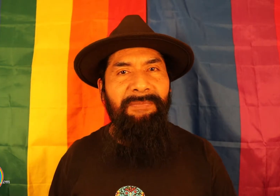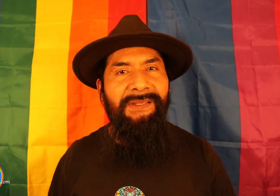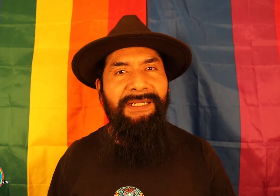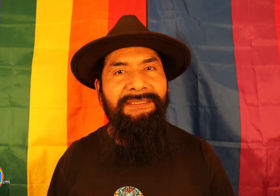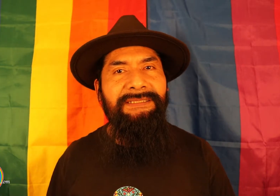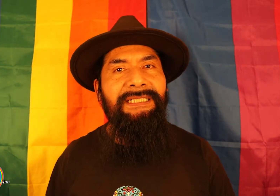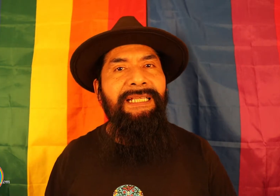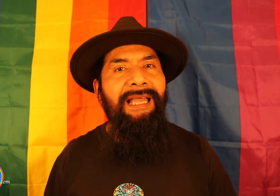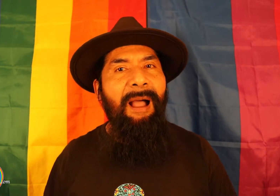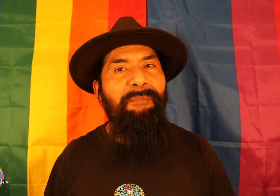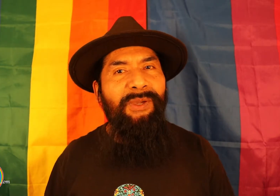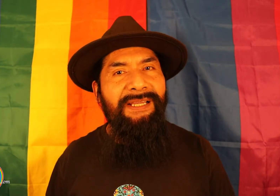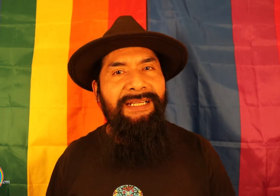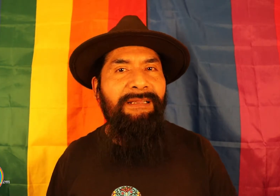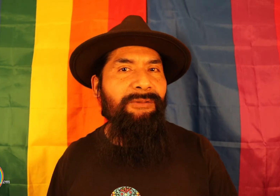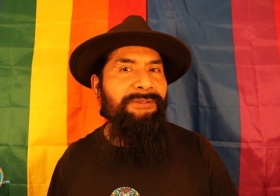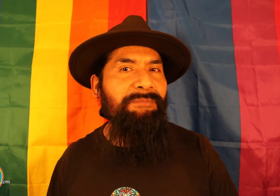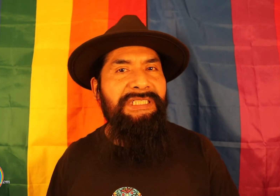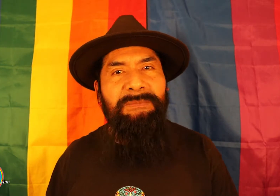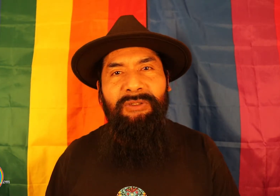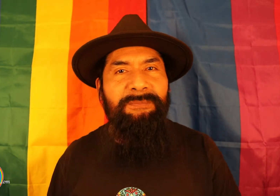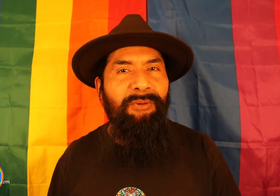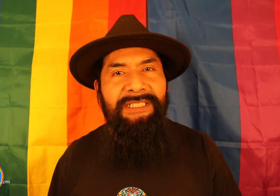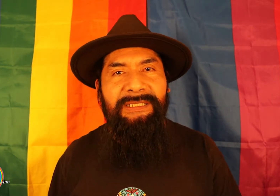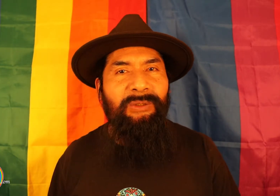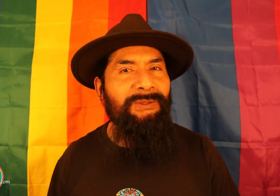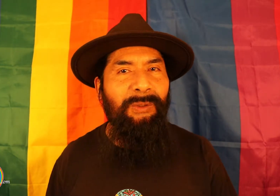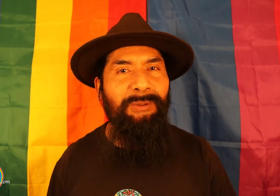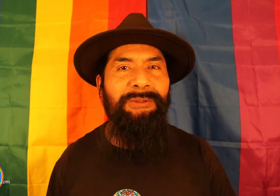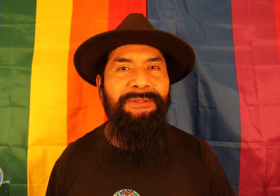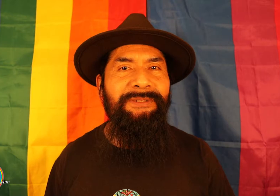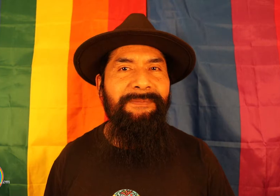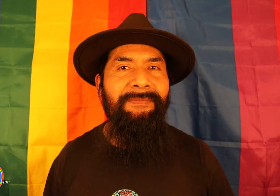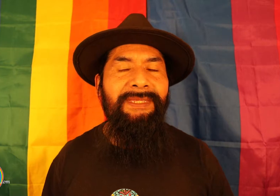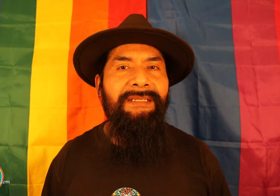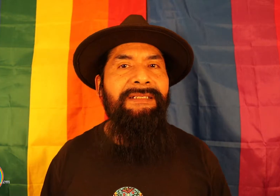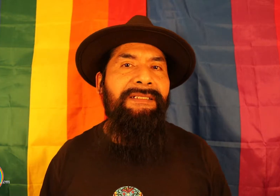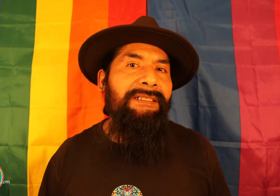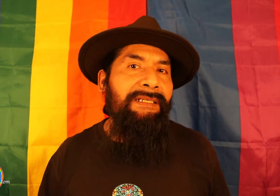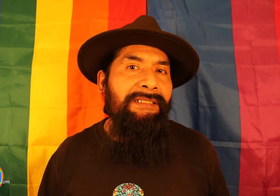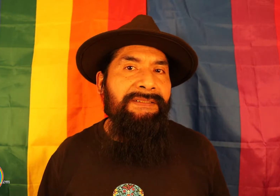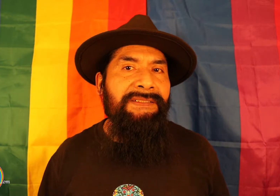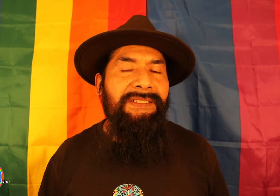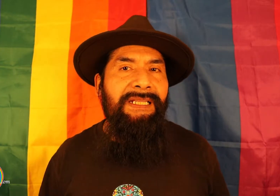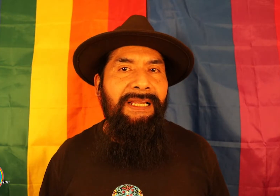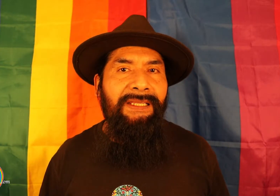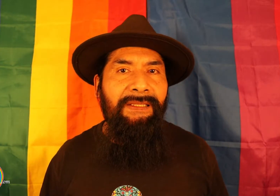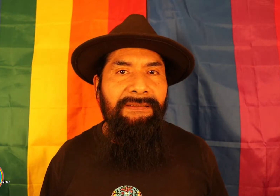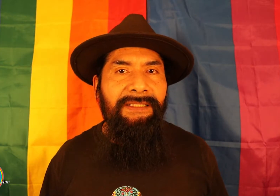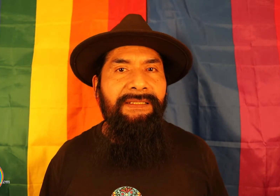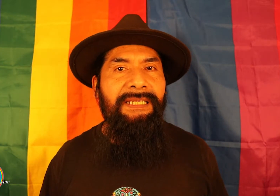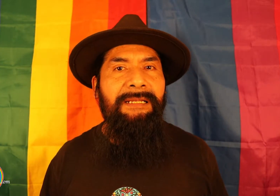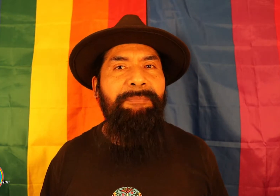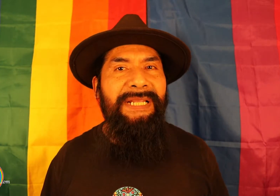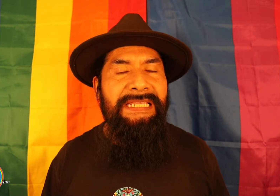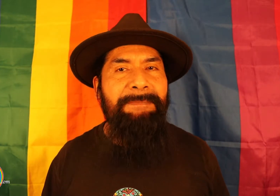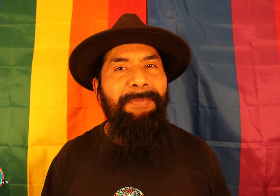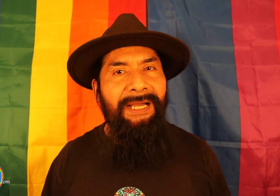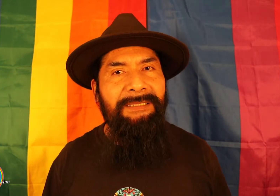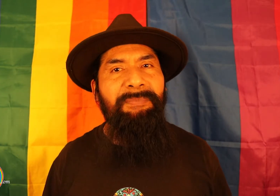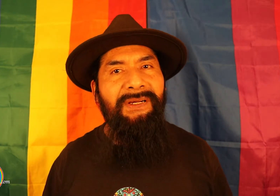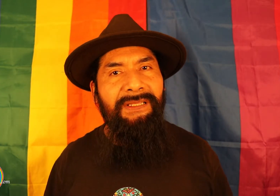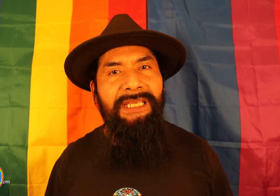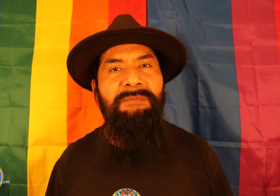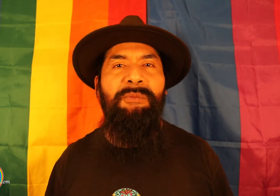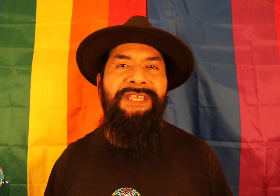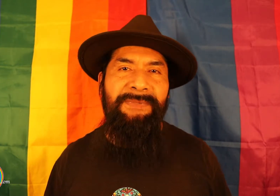Unidos de América, apoyan a los mismos políticos corruptos. Si la gente del PRI,